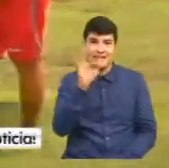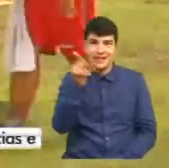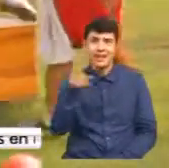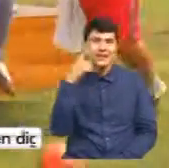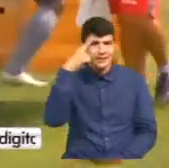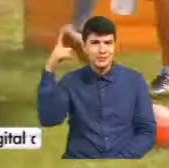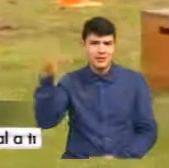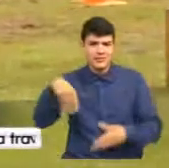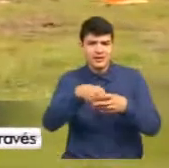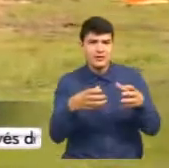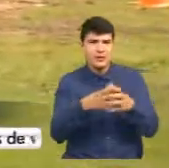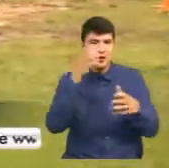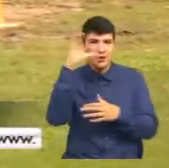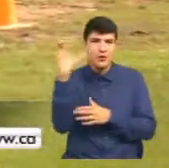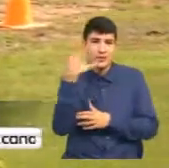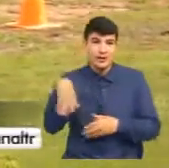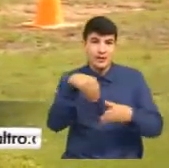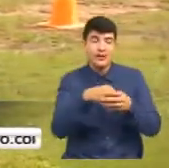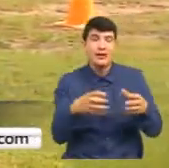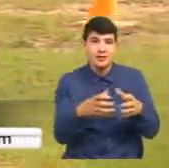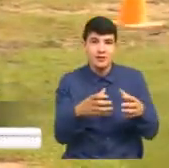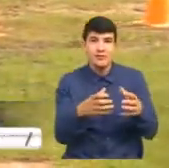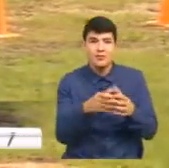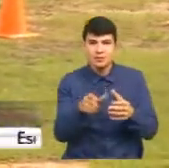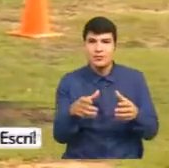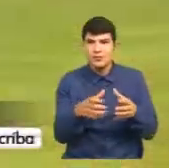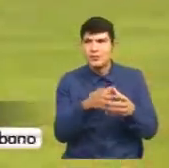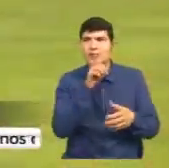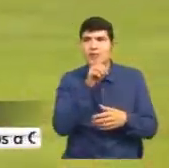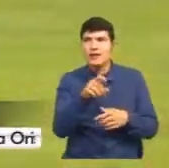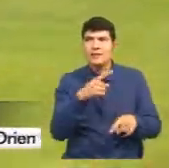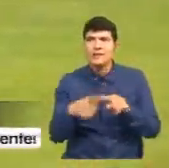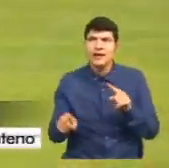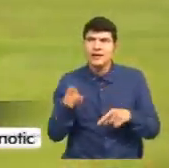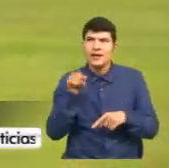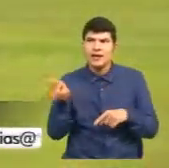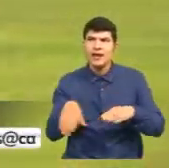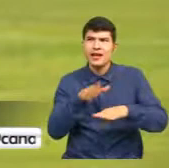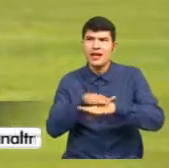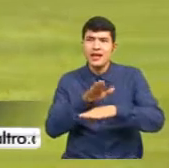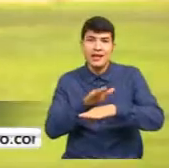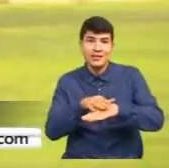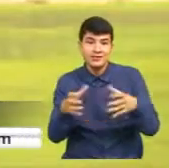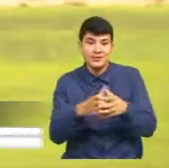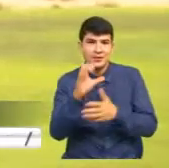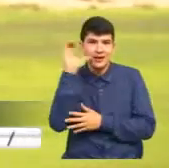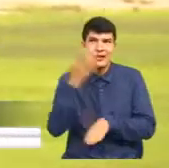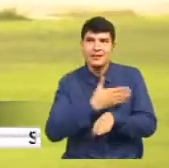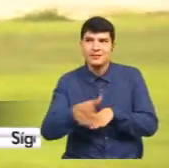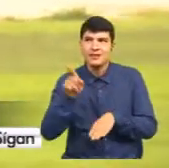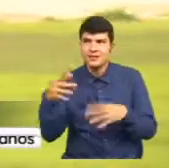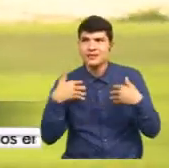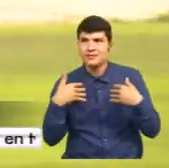ser parte de la tricolor nacional y hacía parte de las divisiones inferiores de atlético bucaramanga sin embargo el llamado a la selección le llegó después de haber